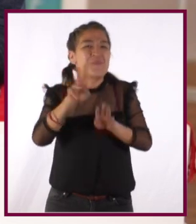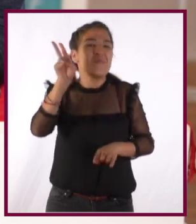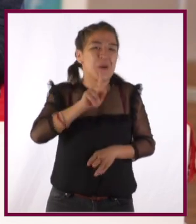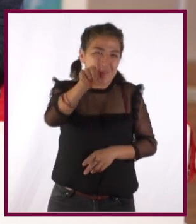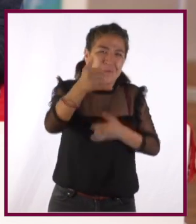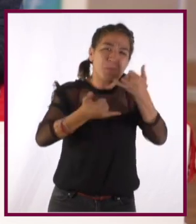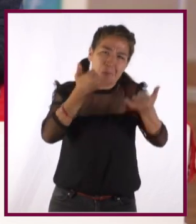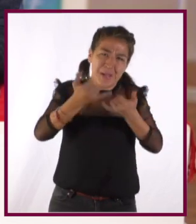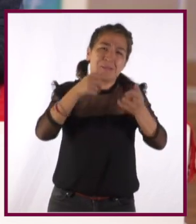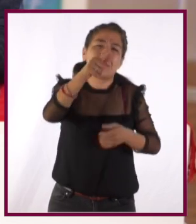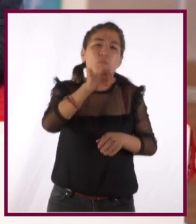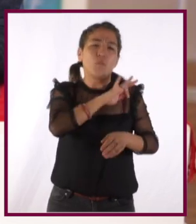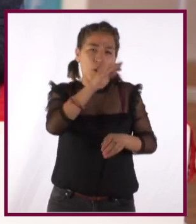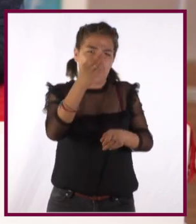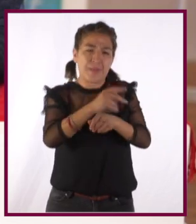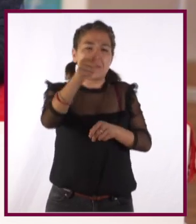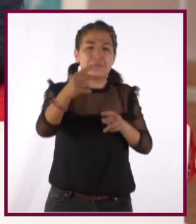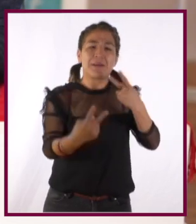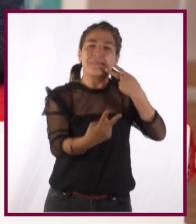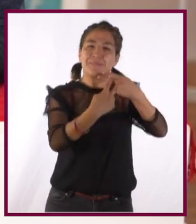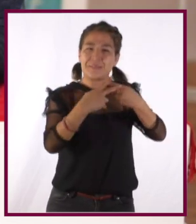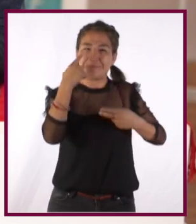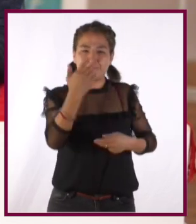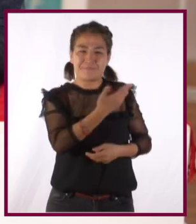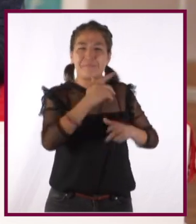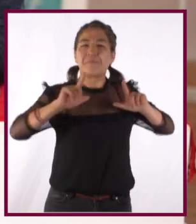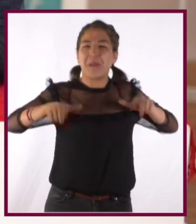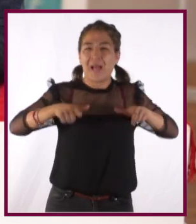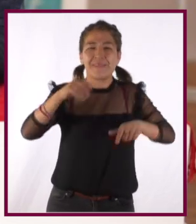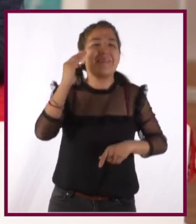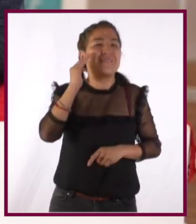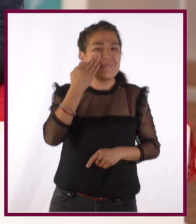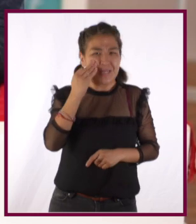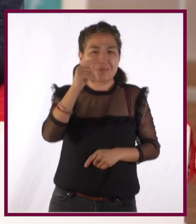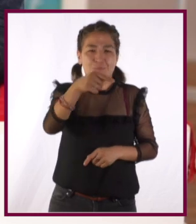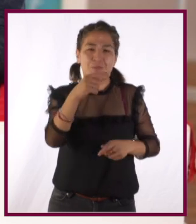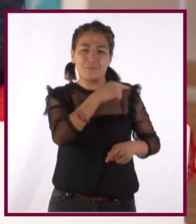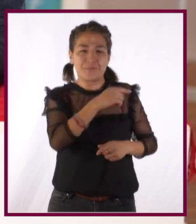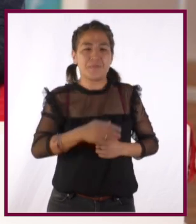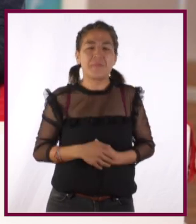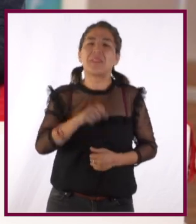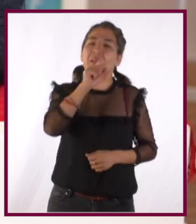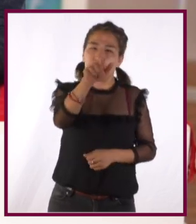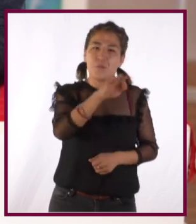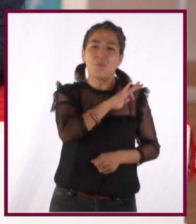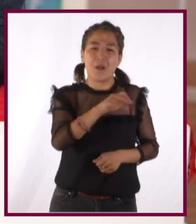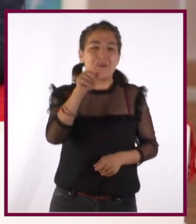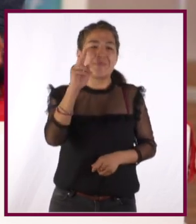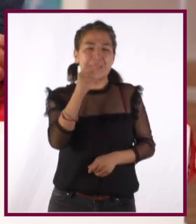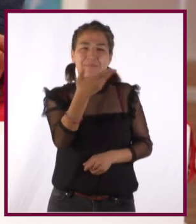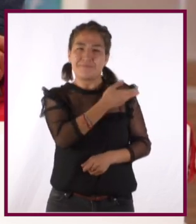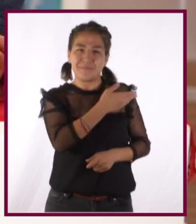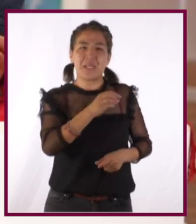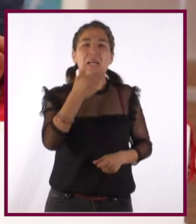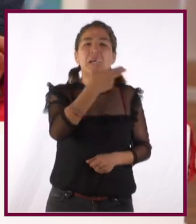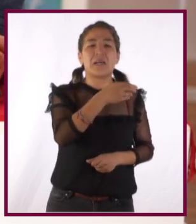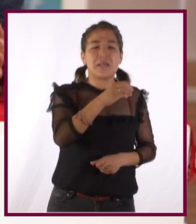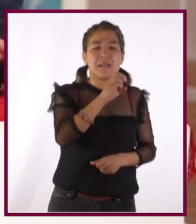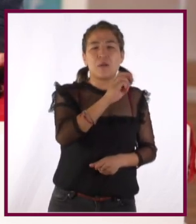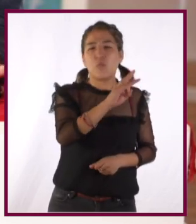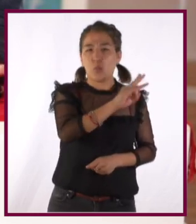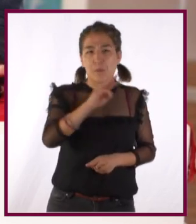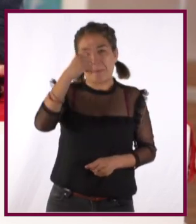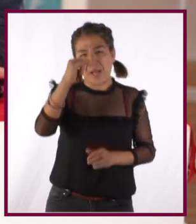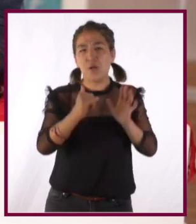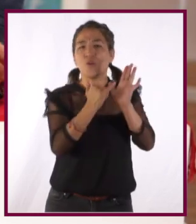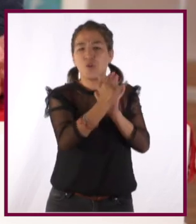comentarios en nuestro Facebook, cuya dirección electrónica pueden ver aquí en pantalla. Y también recuerden que pueden regresar a este contenido